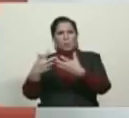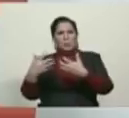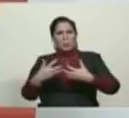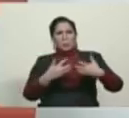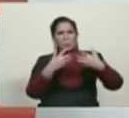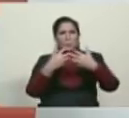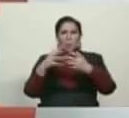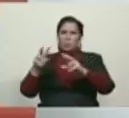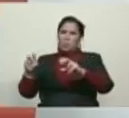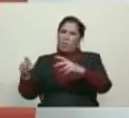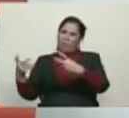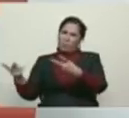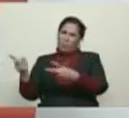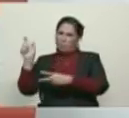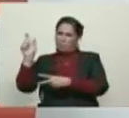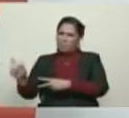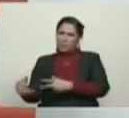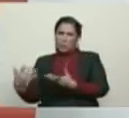No se lo van a dar.